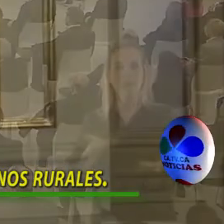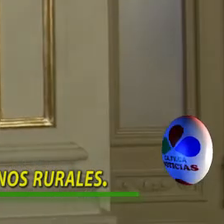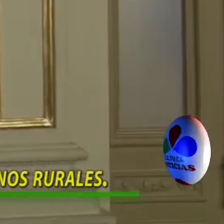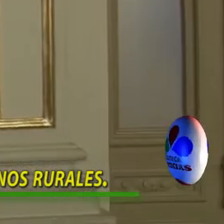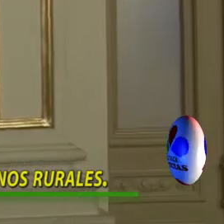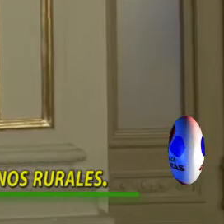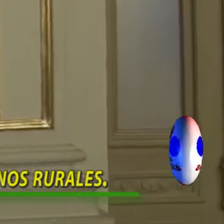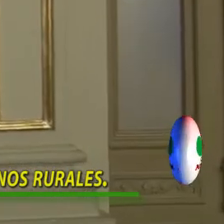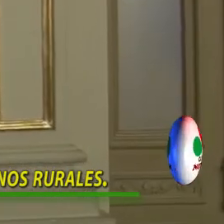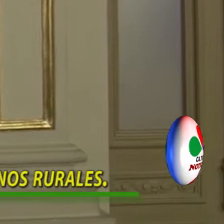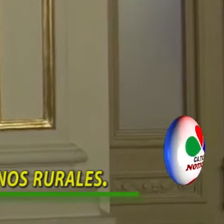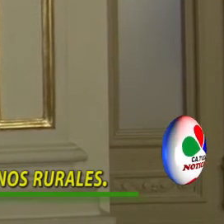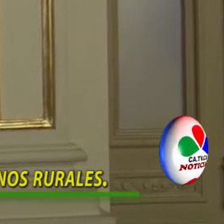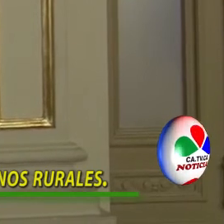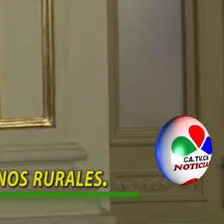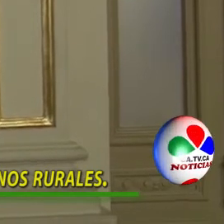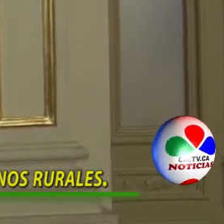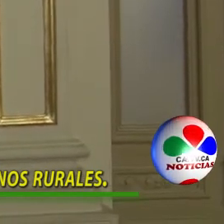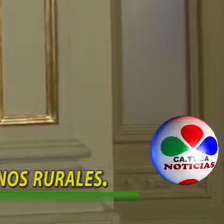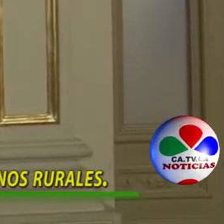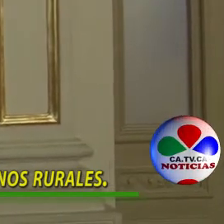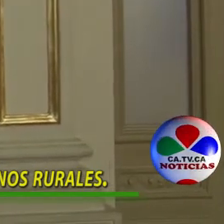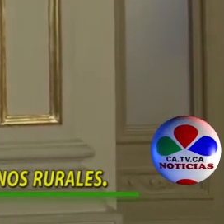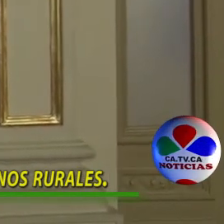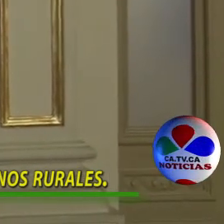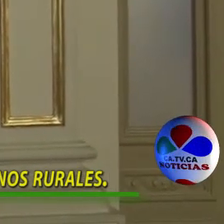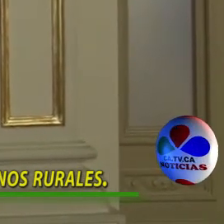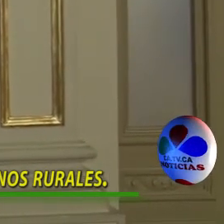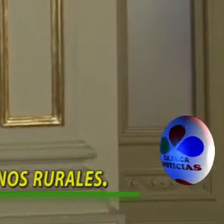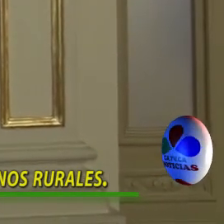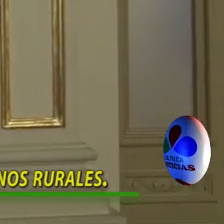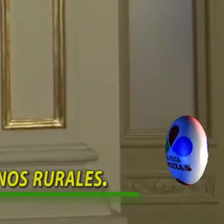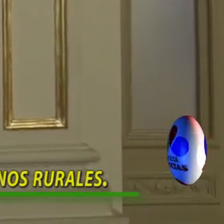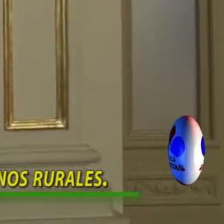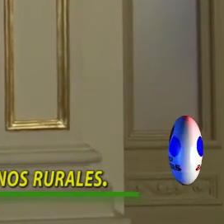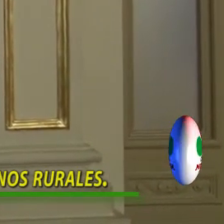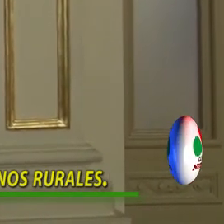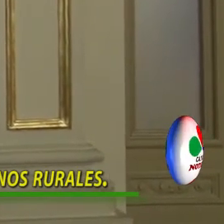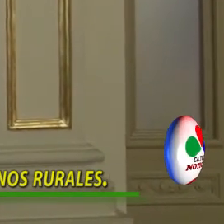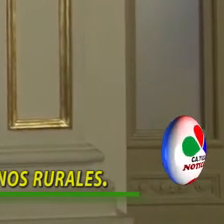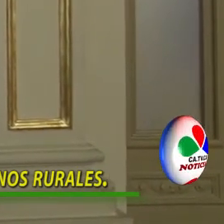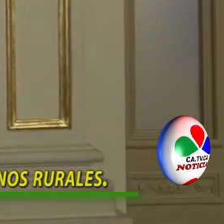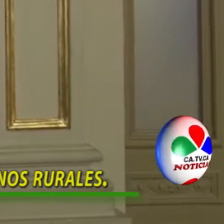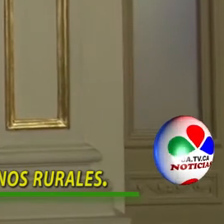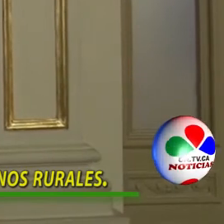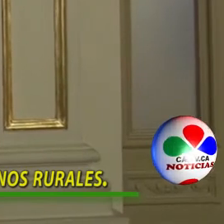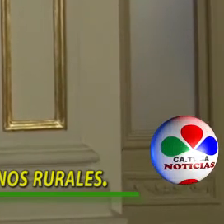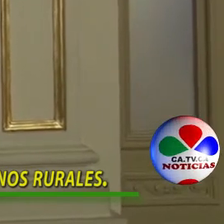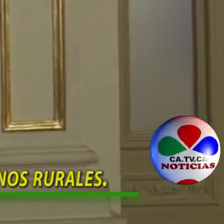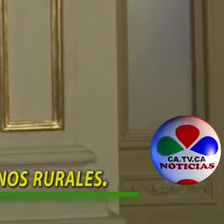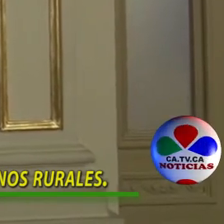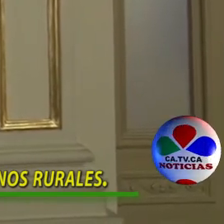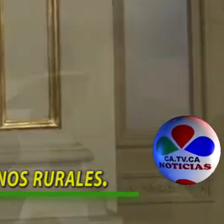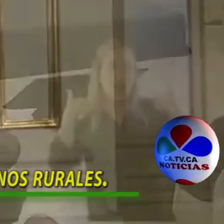sus tareas, sobre todo aquellos sectores o aquellas zonas donde se trabaja con productos perecederos que puedan salir en tiempo y